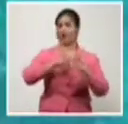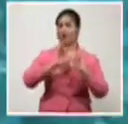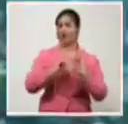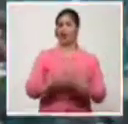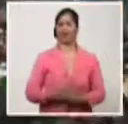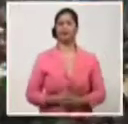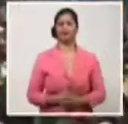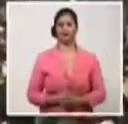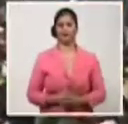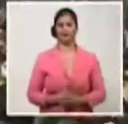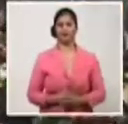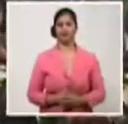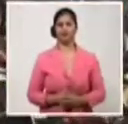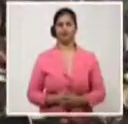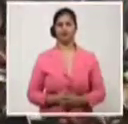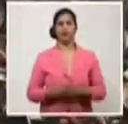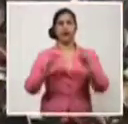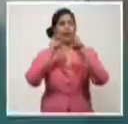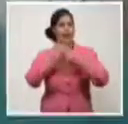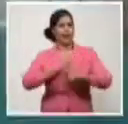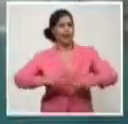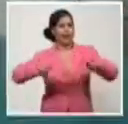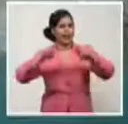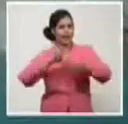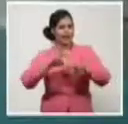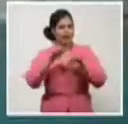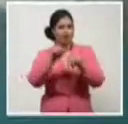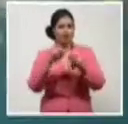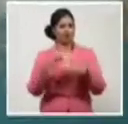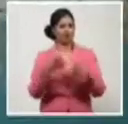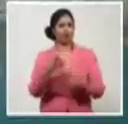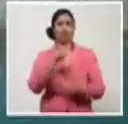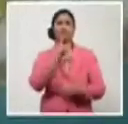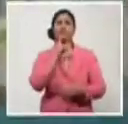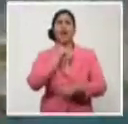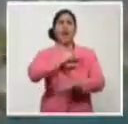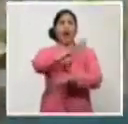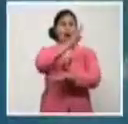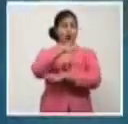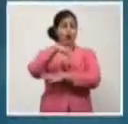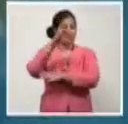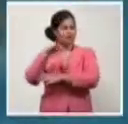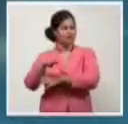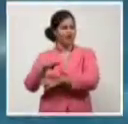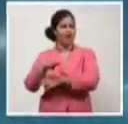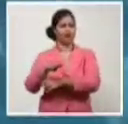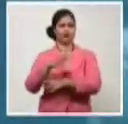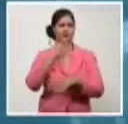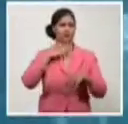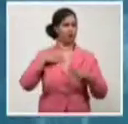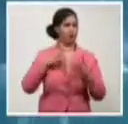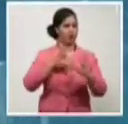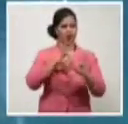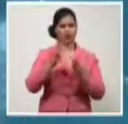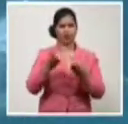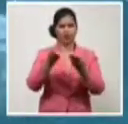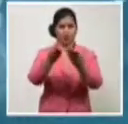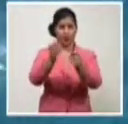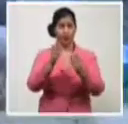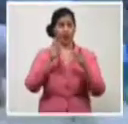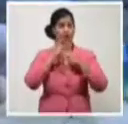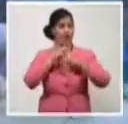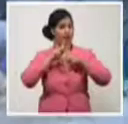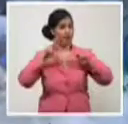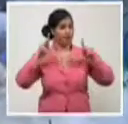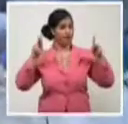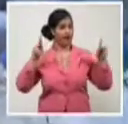Investigación científica en favor del océano. Según el secretario general de Naciones Unidas, Antonio Guterres, de continuar el ritmo actual